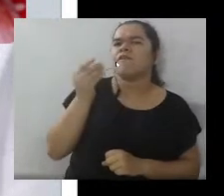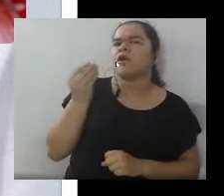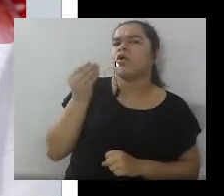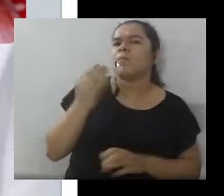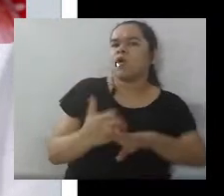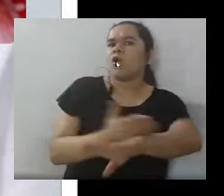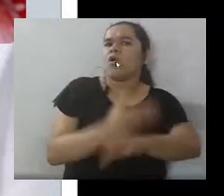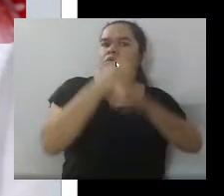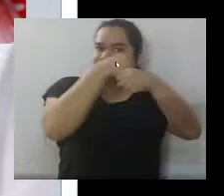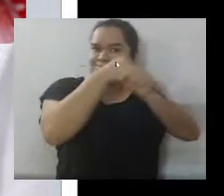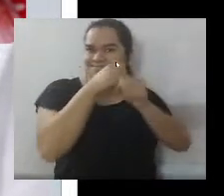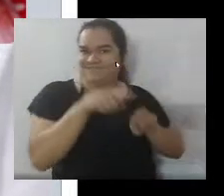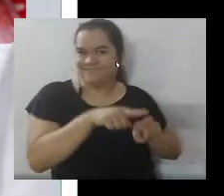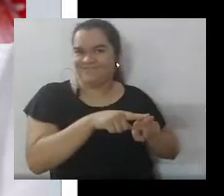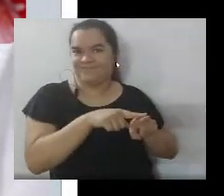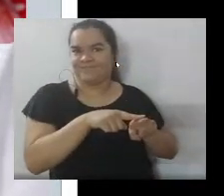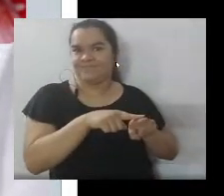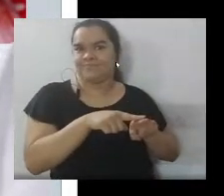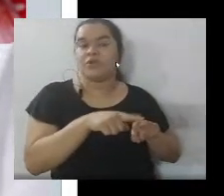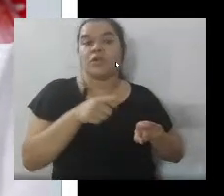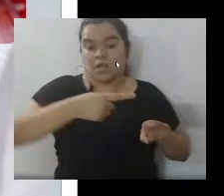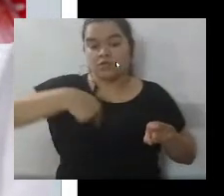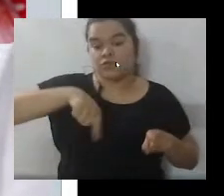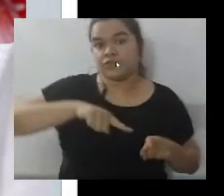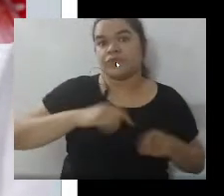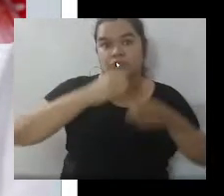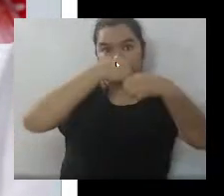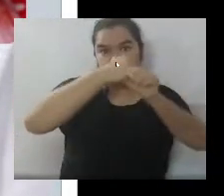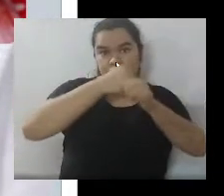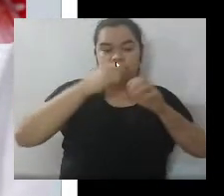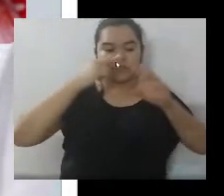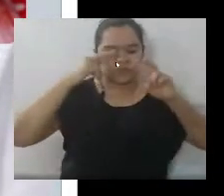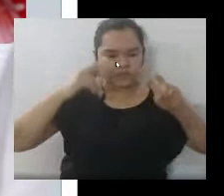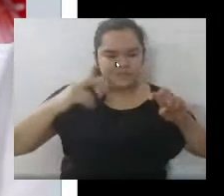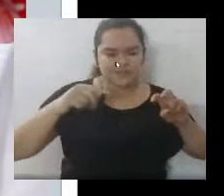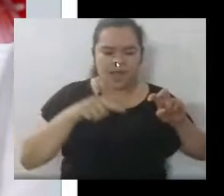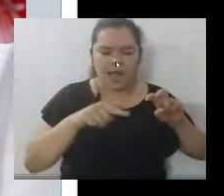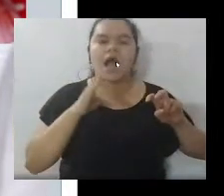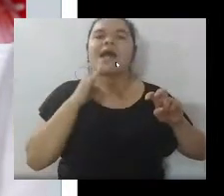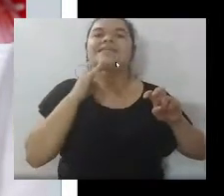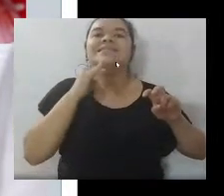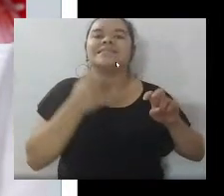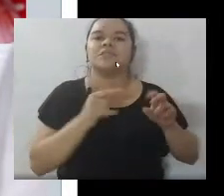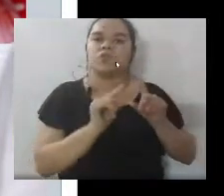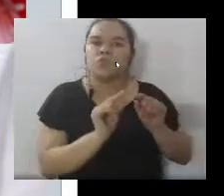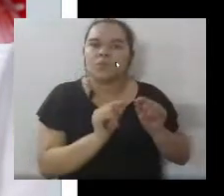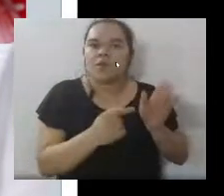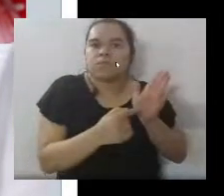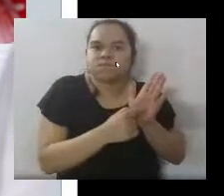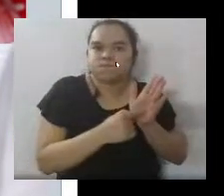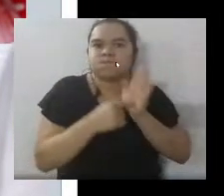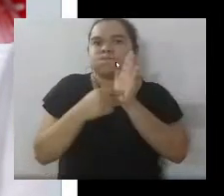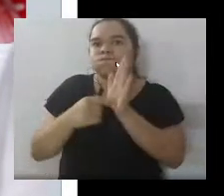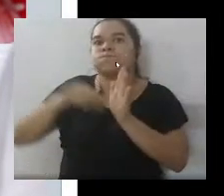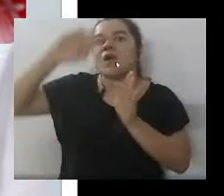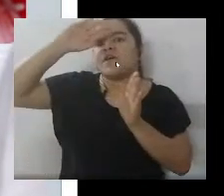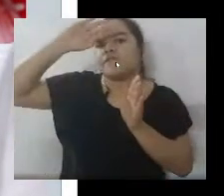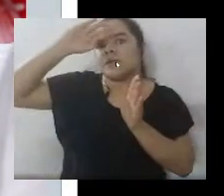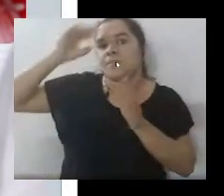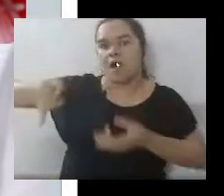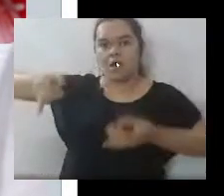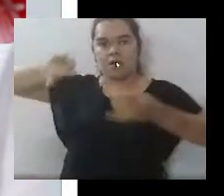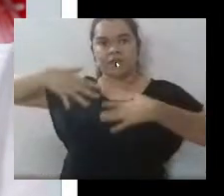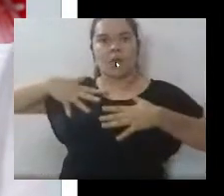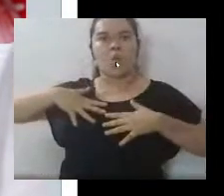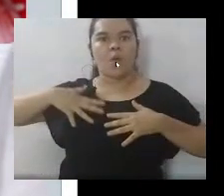análisis, porque los bioquímicos lo que hacemos es certificar un análisis que tenga que ver con alguna afección en humanos,